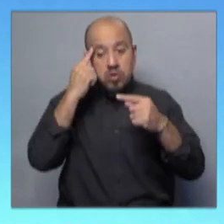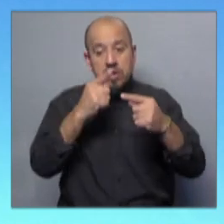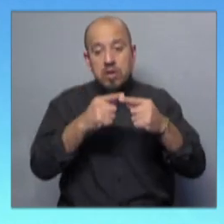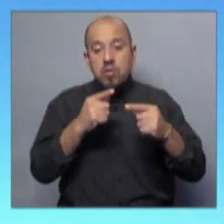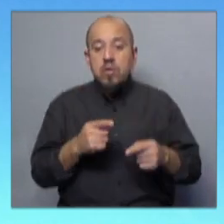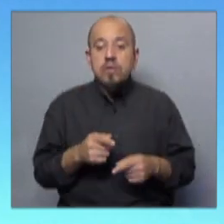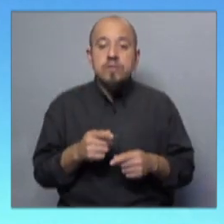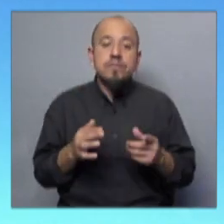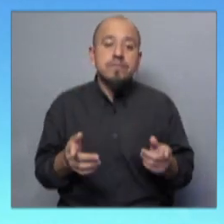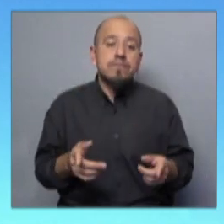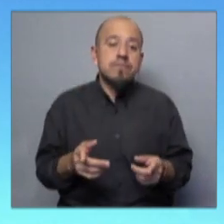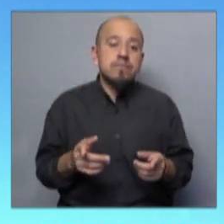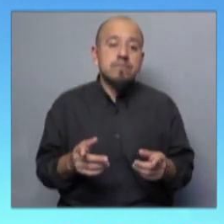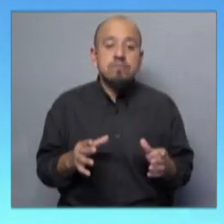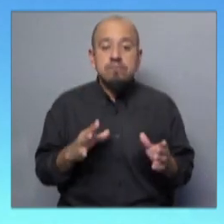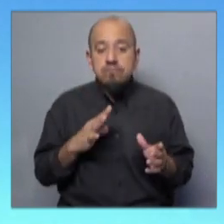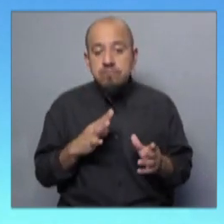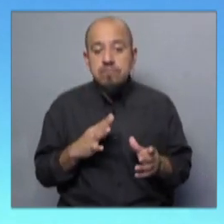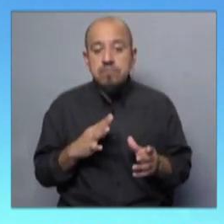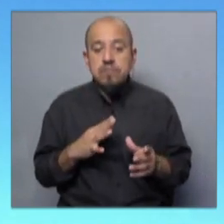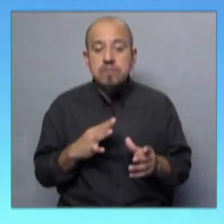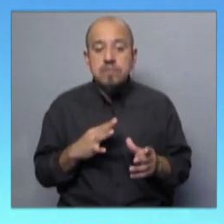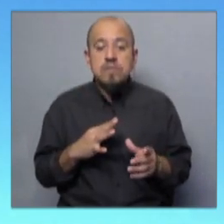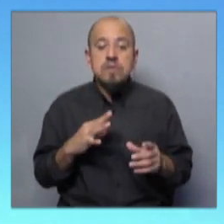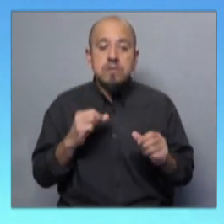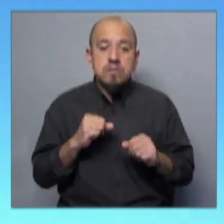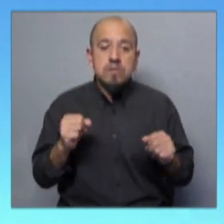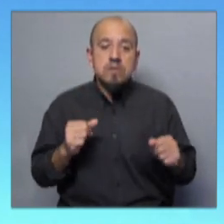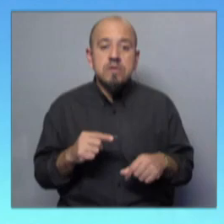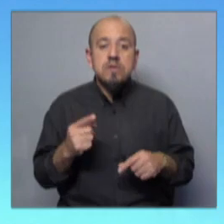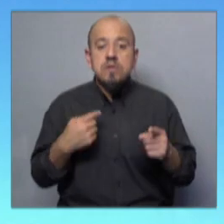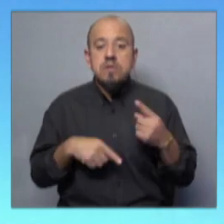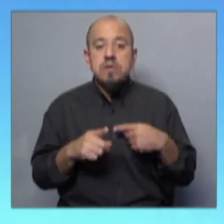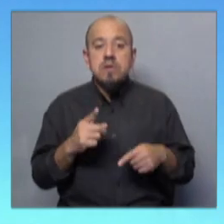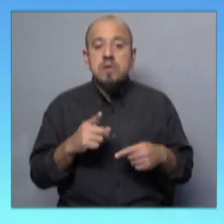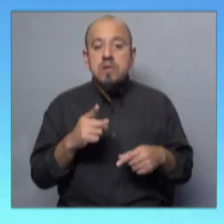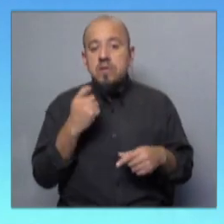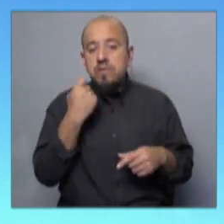hay buenas señales pero todavía estamos lejos